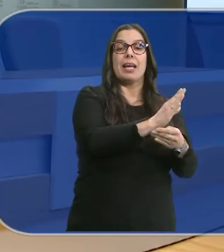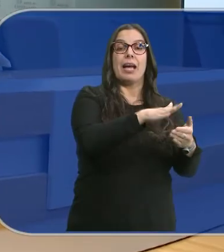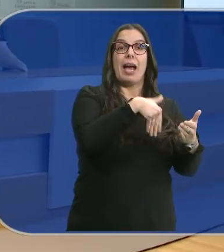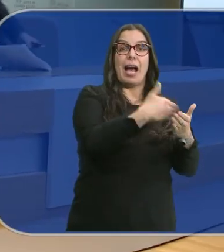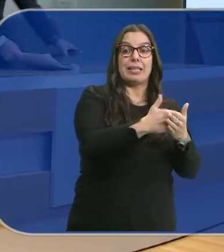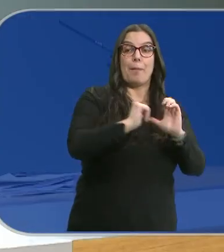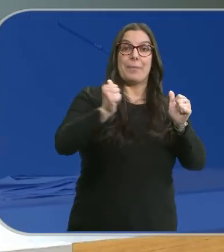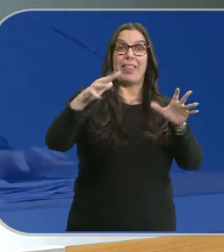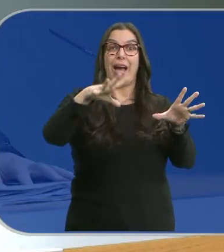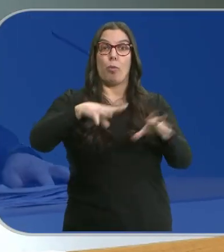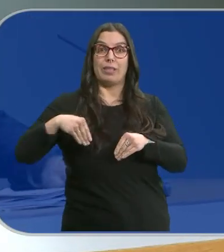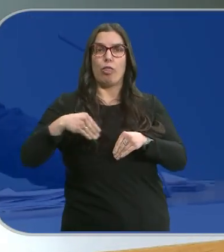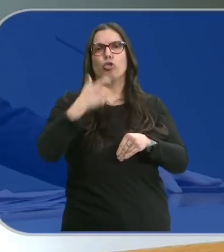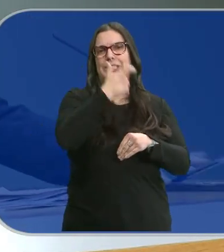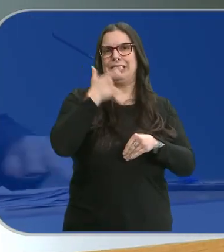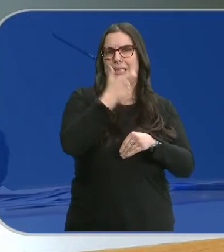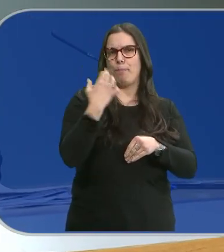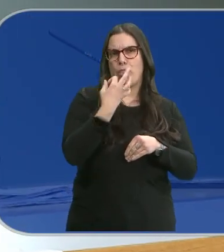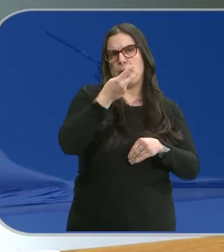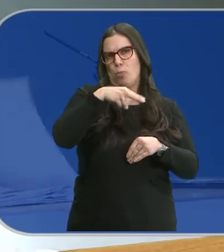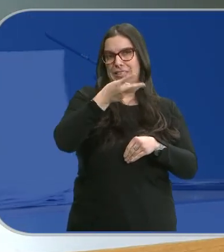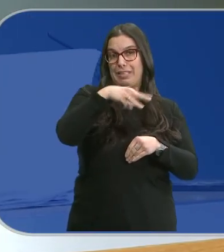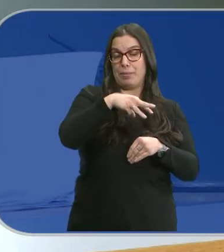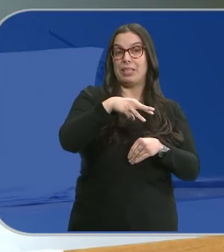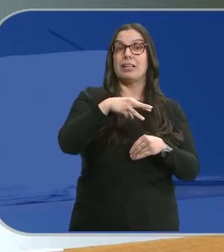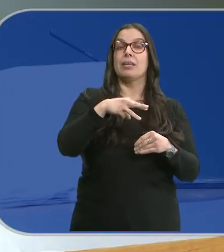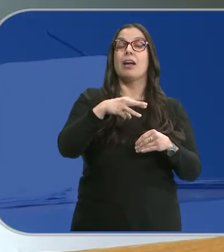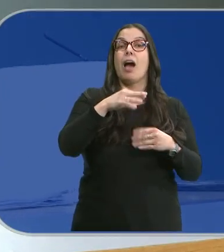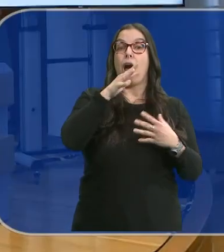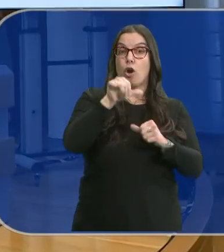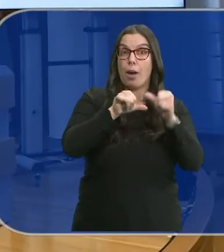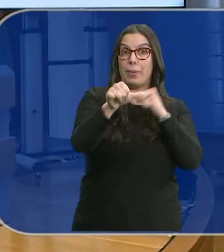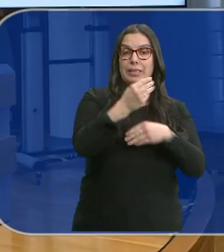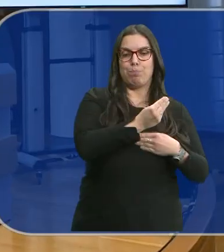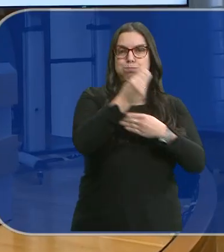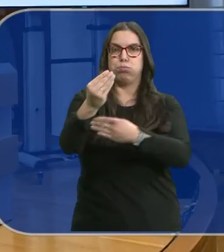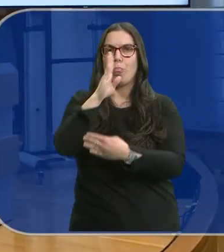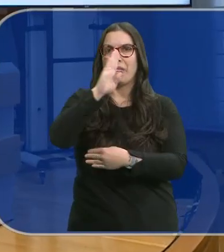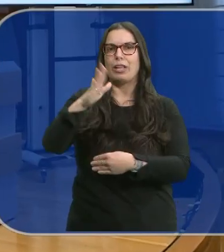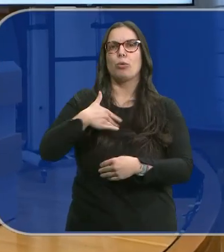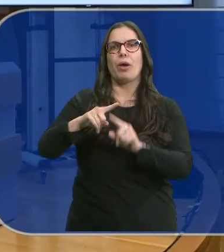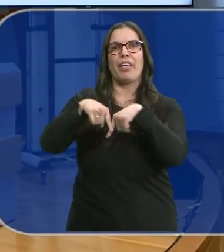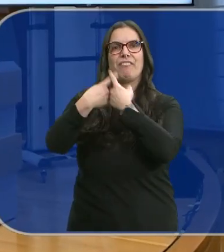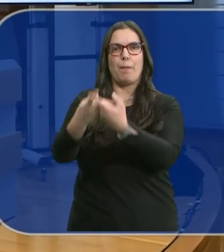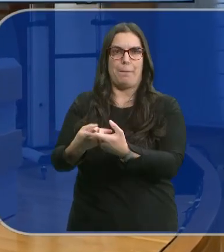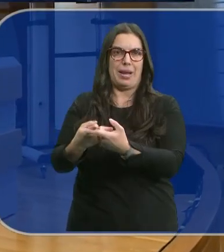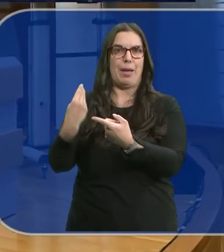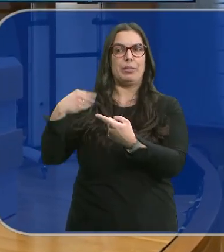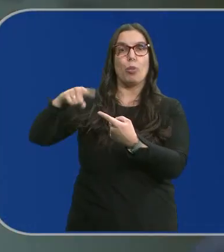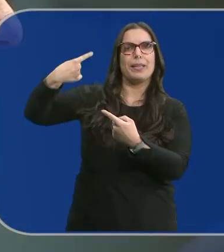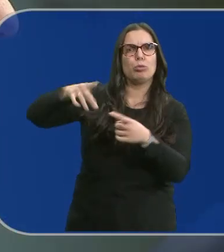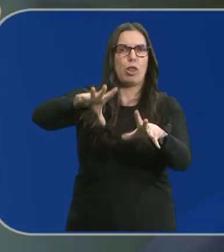bebé puede ser adoptado. A partir de ahora podrá ser cuidado desde el primer momento por la familia que